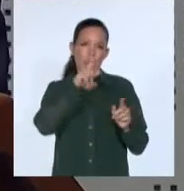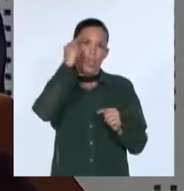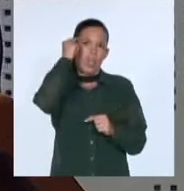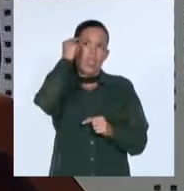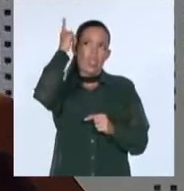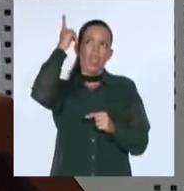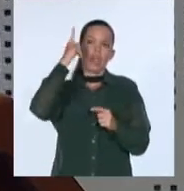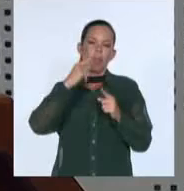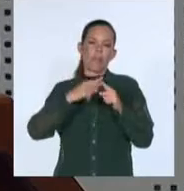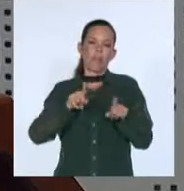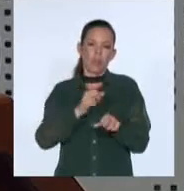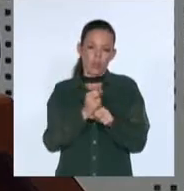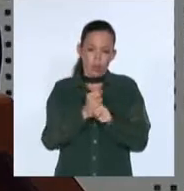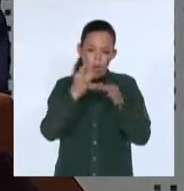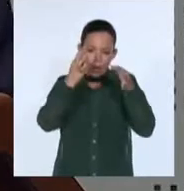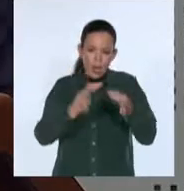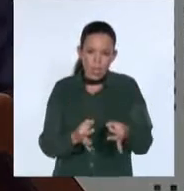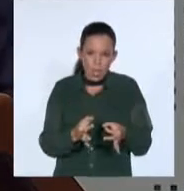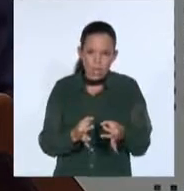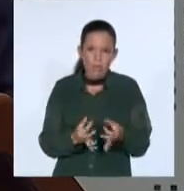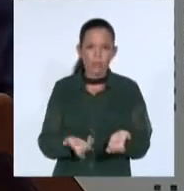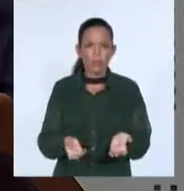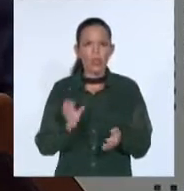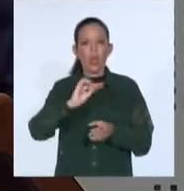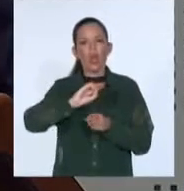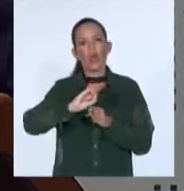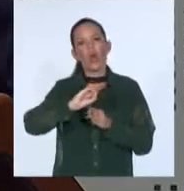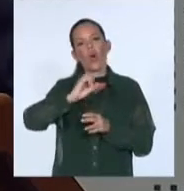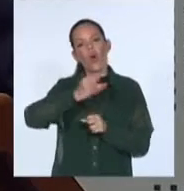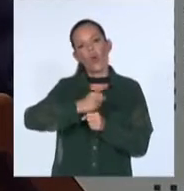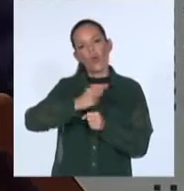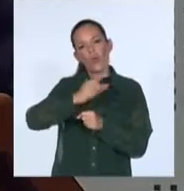muchos soñadores, hoy persiguiendo el